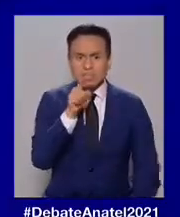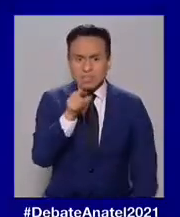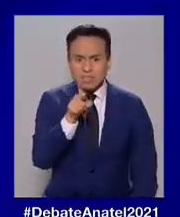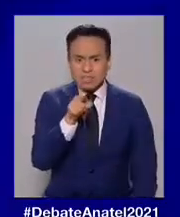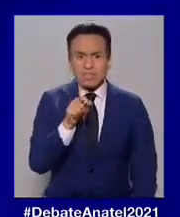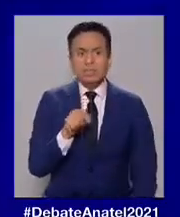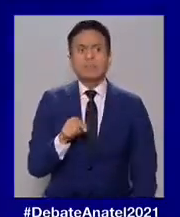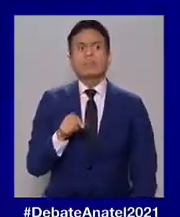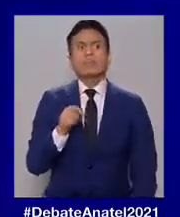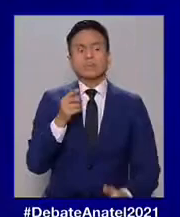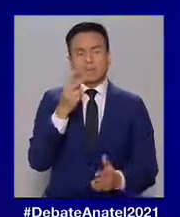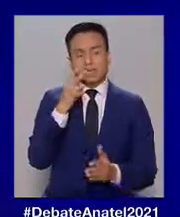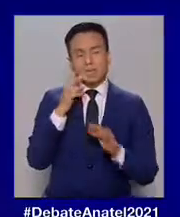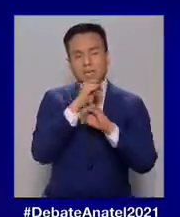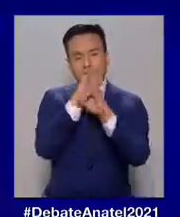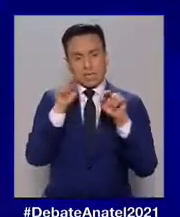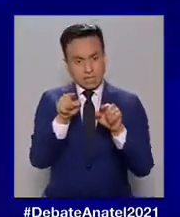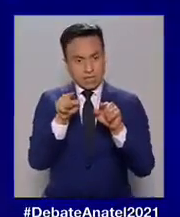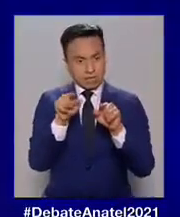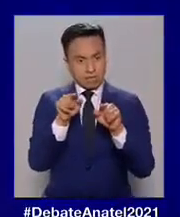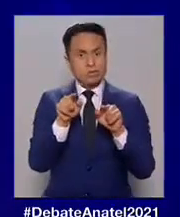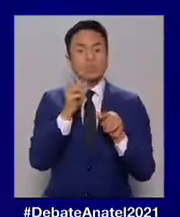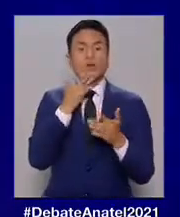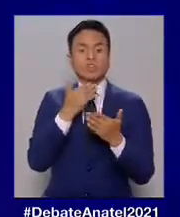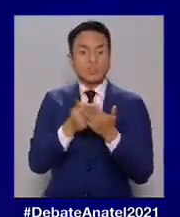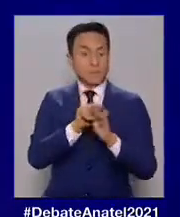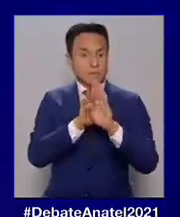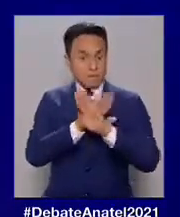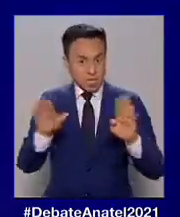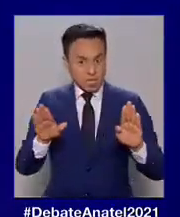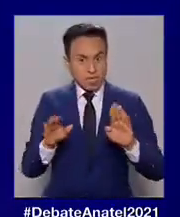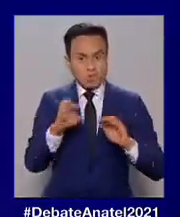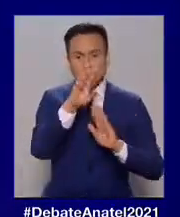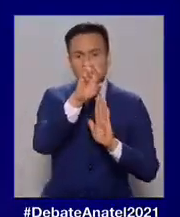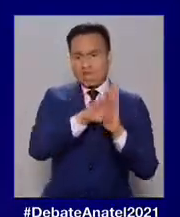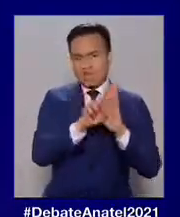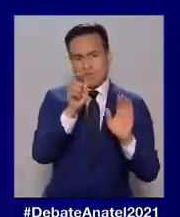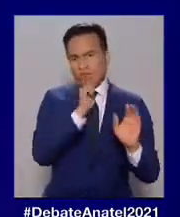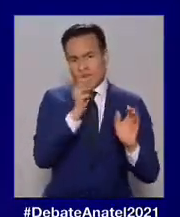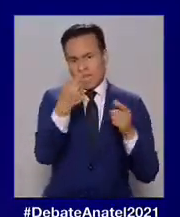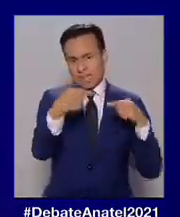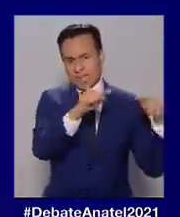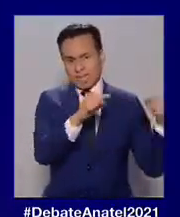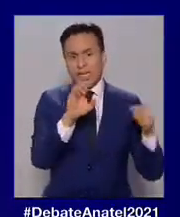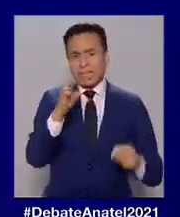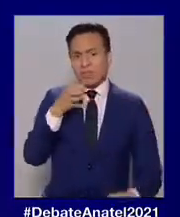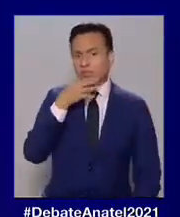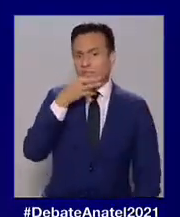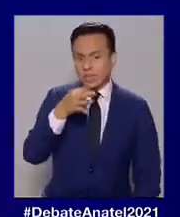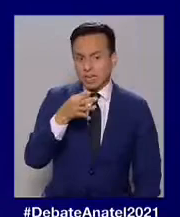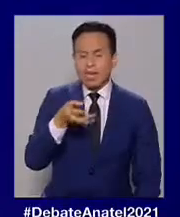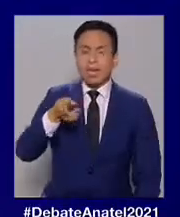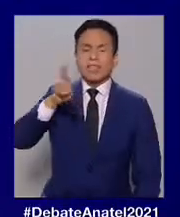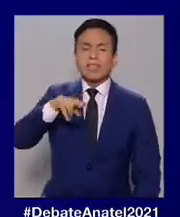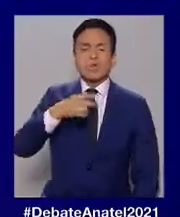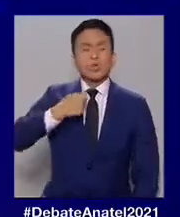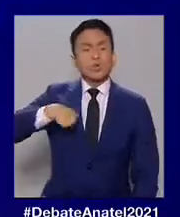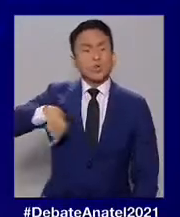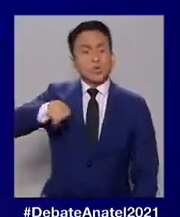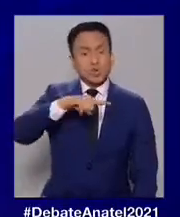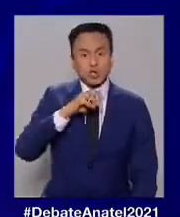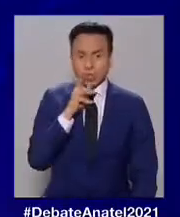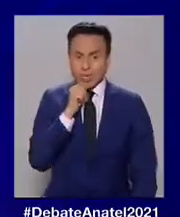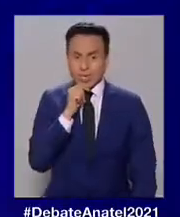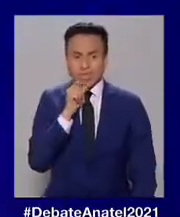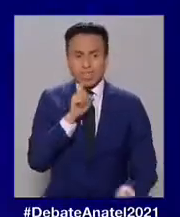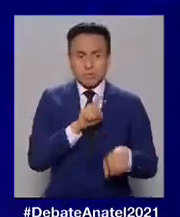diríjase en esa forma cuando terminemos de discutir el proyecto porque lo dije en enero y lo reitero nosotros no tenemos ningún